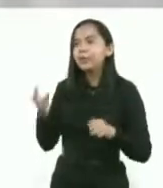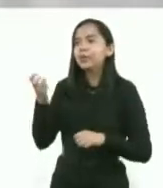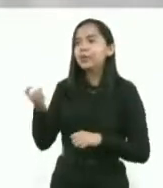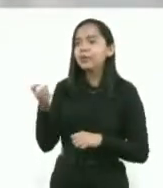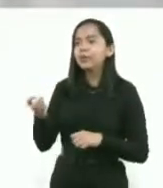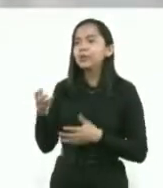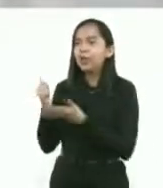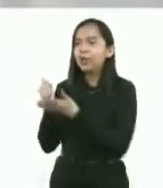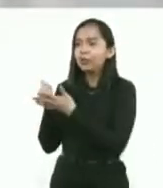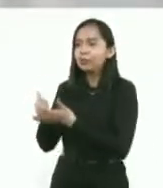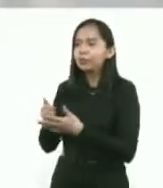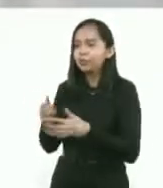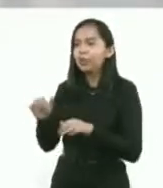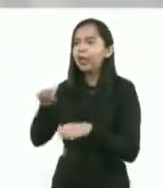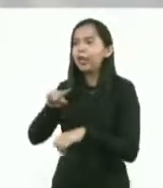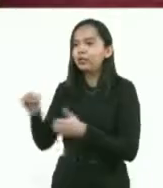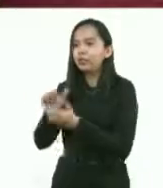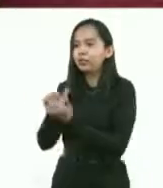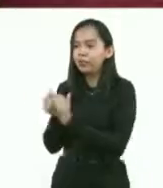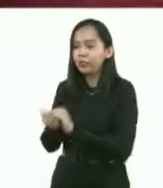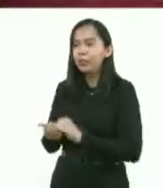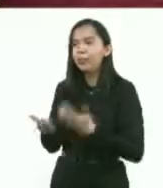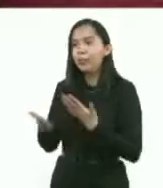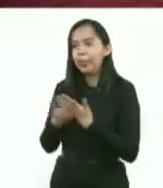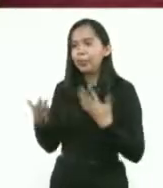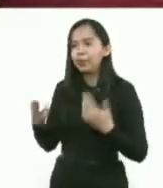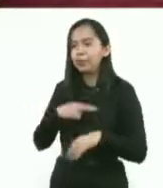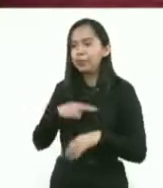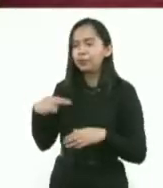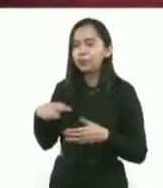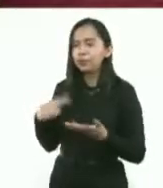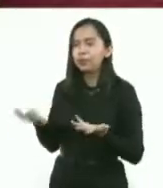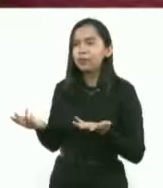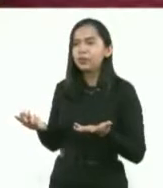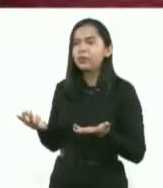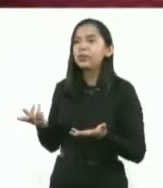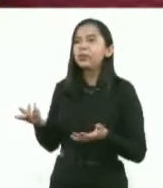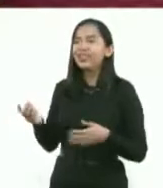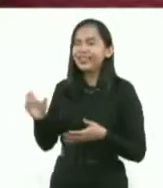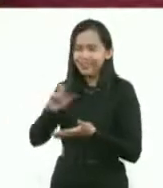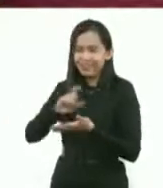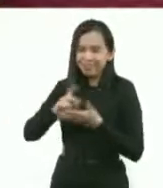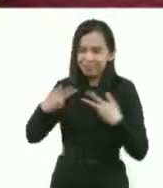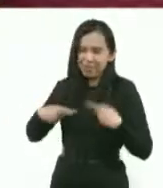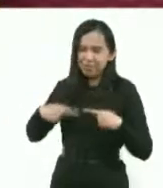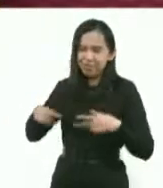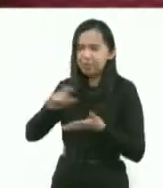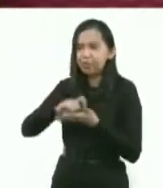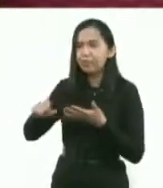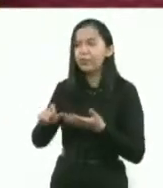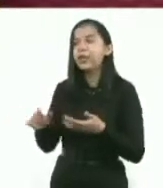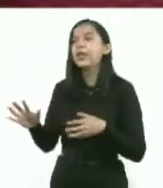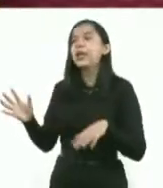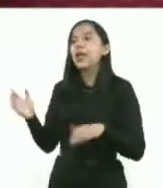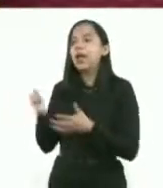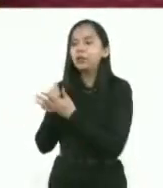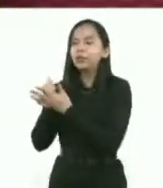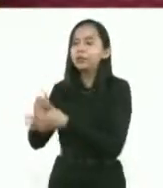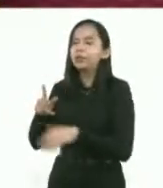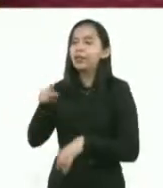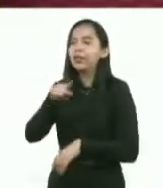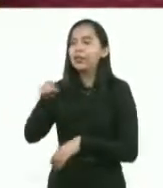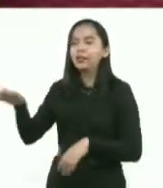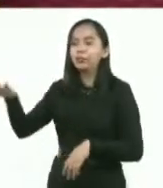Nosotros como consumidores somos los que moldeamos el mercado y te digo, los que más se calan a hacer este tipo